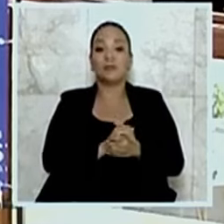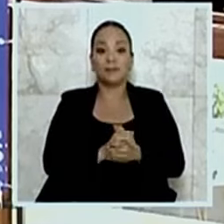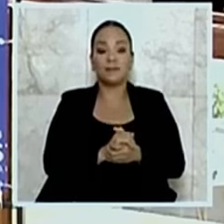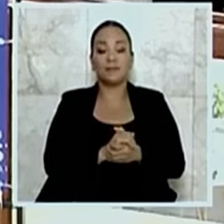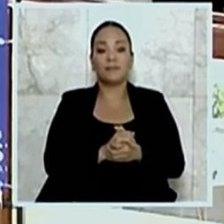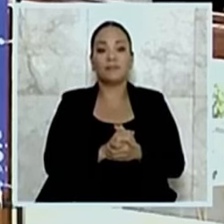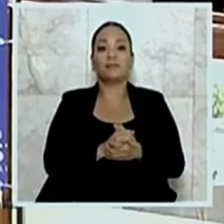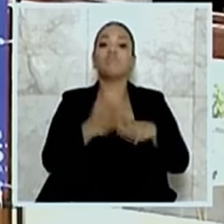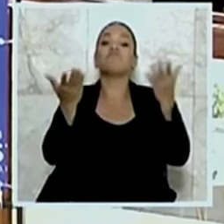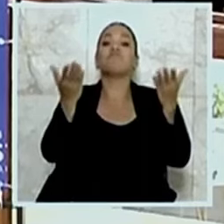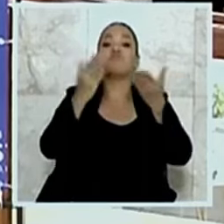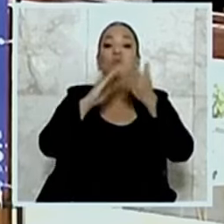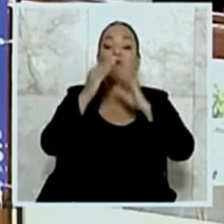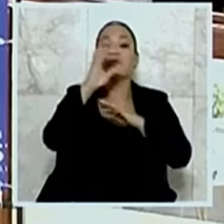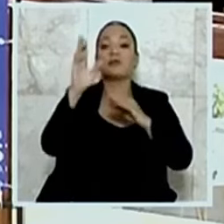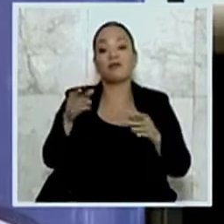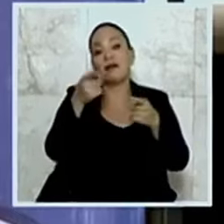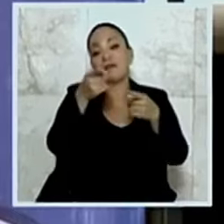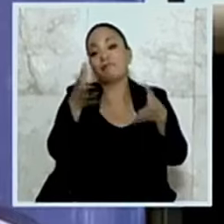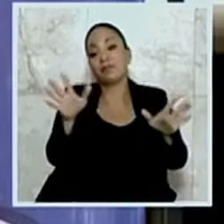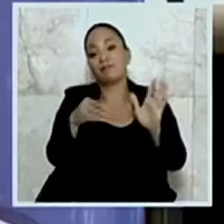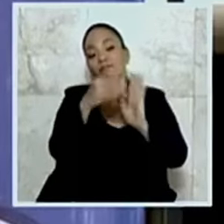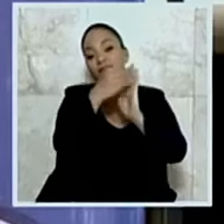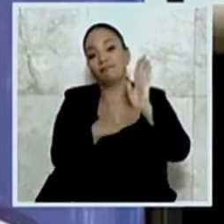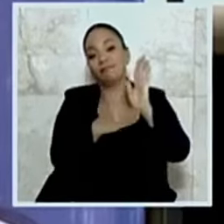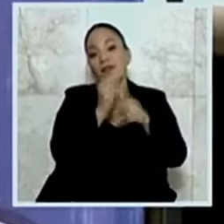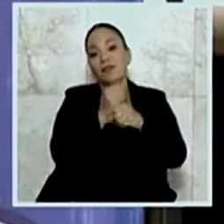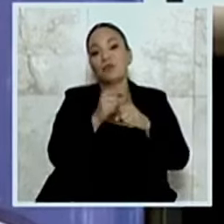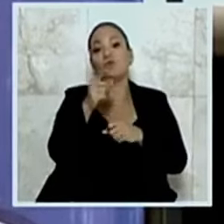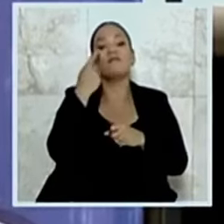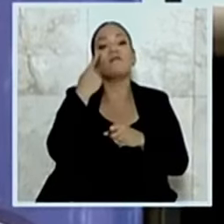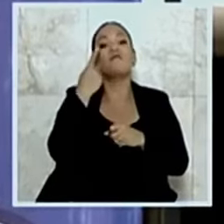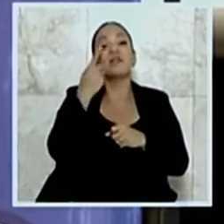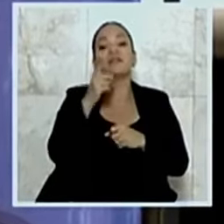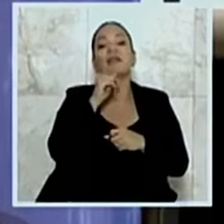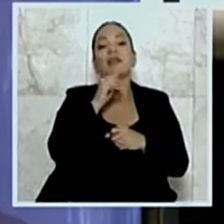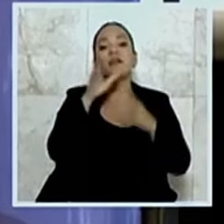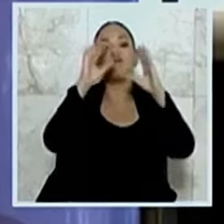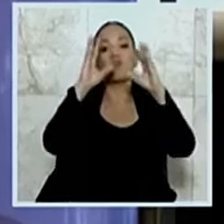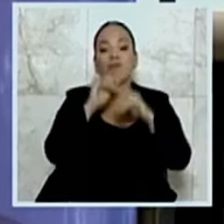de existencia. Sí, señor, y no es la primera vez que CR Hoy hace eso.